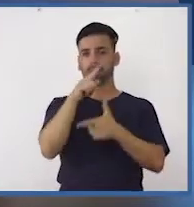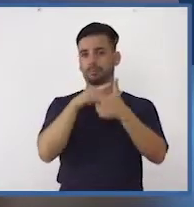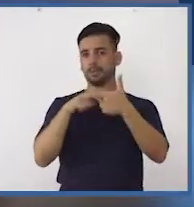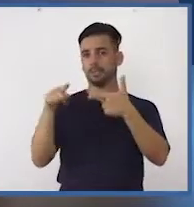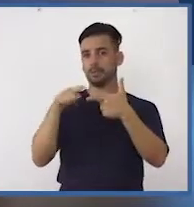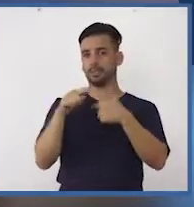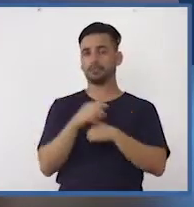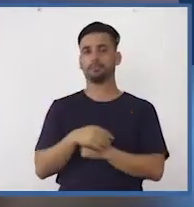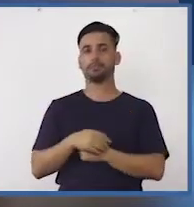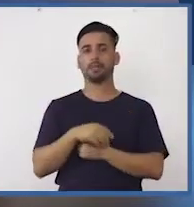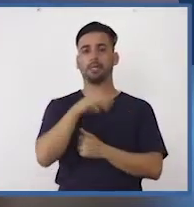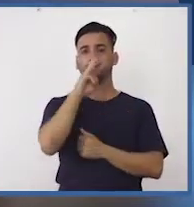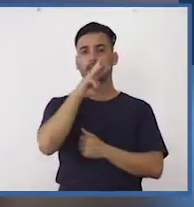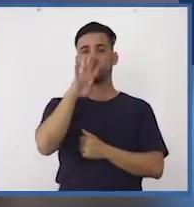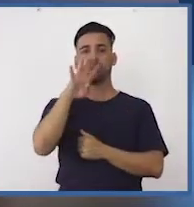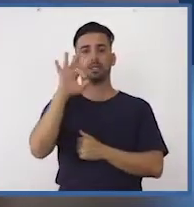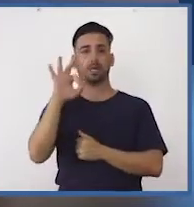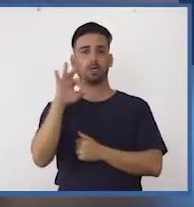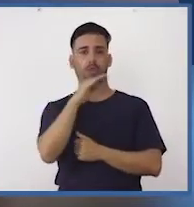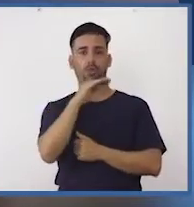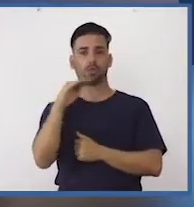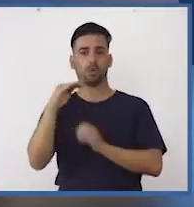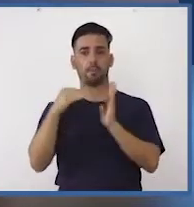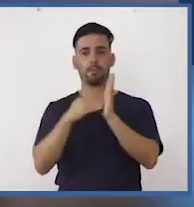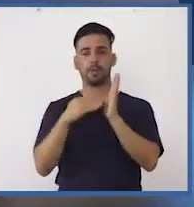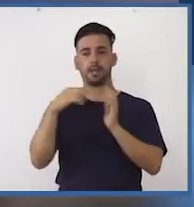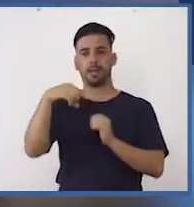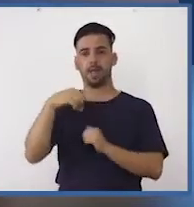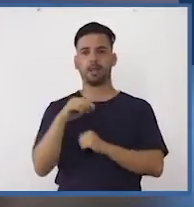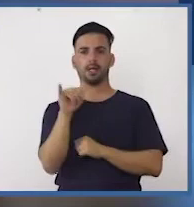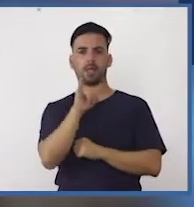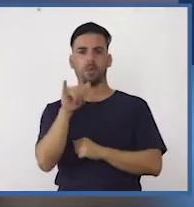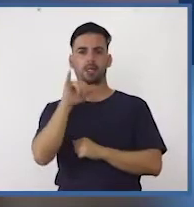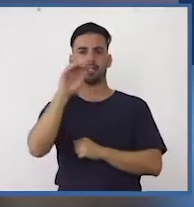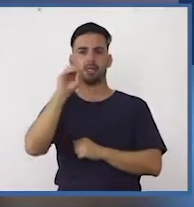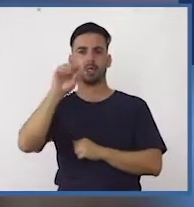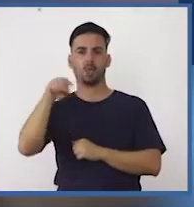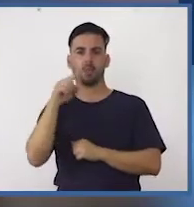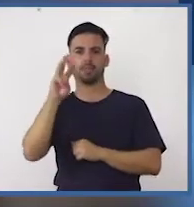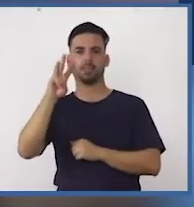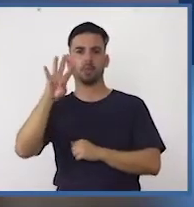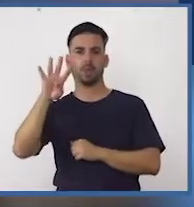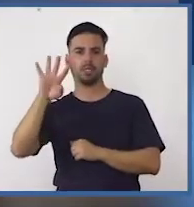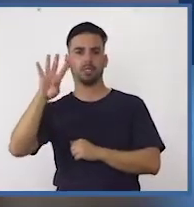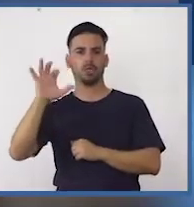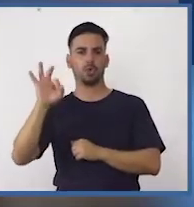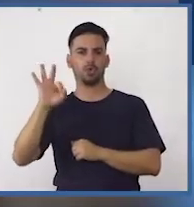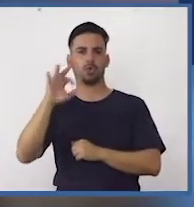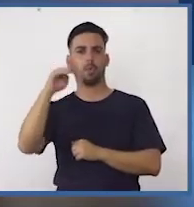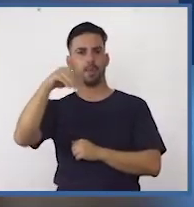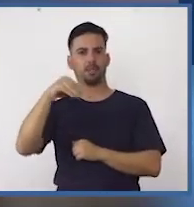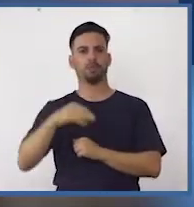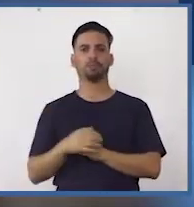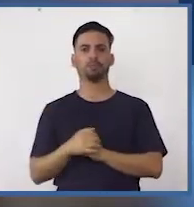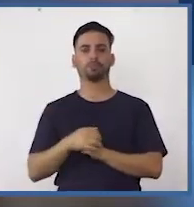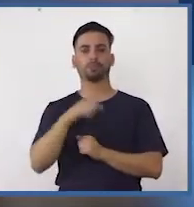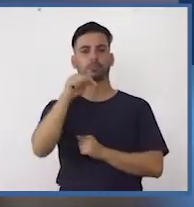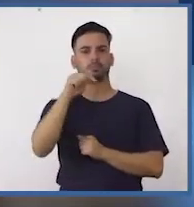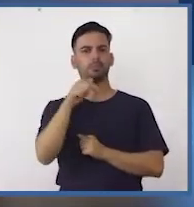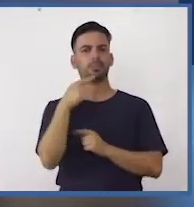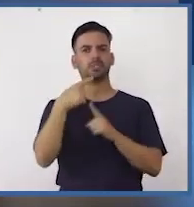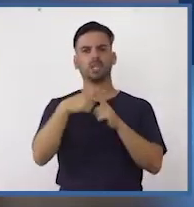Para el aire, que busqué su valor donde en la tabla que me daba 348. Por lo